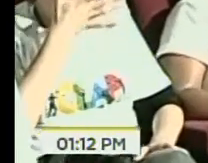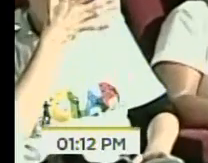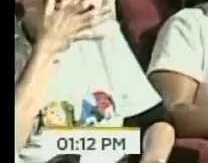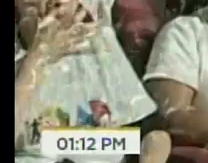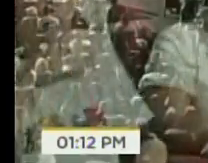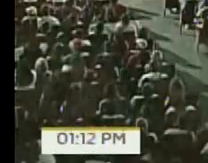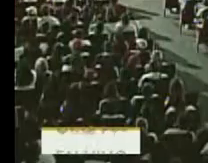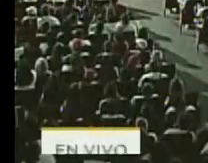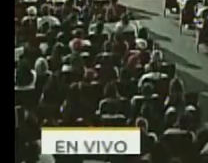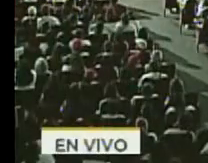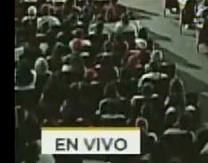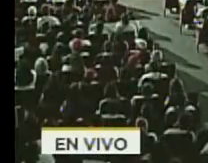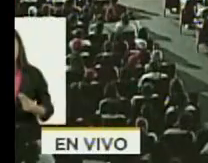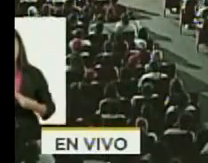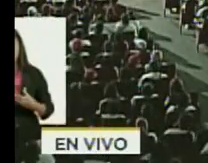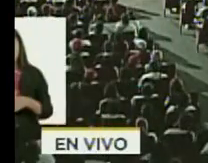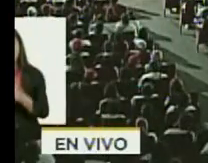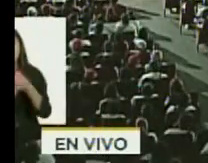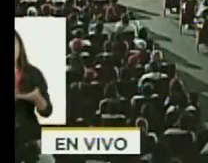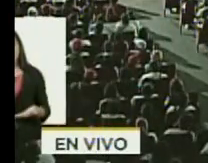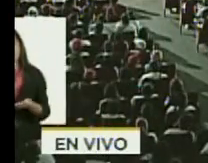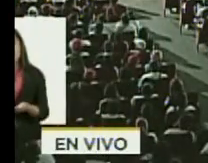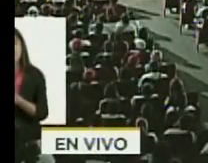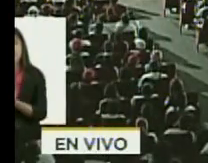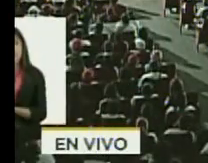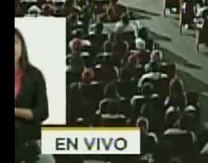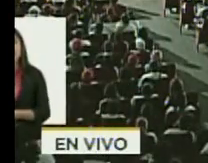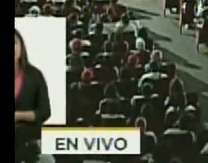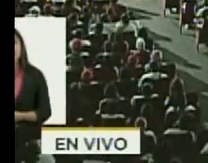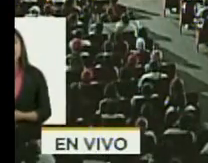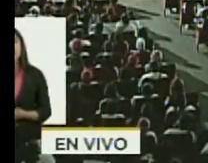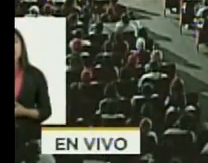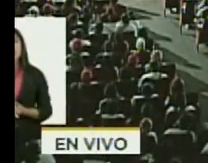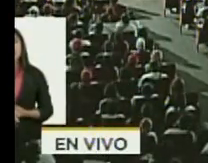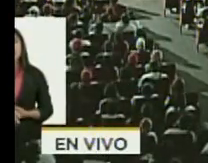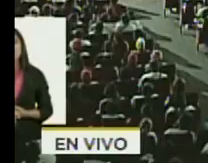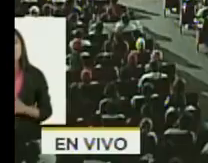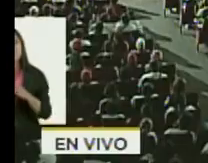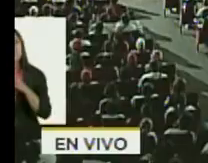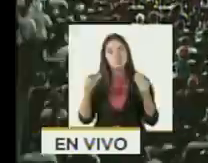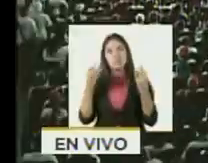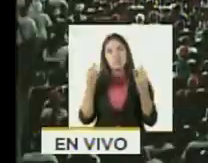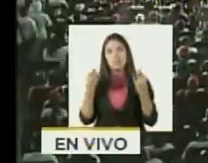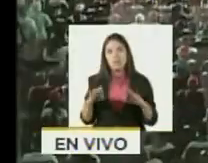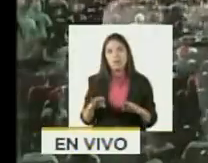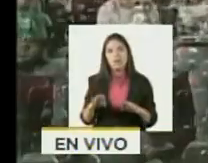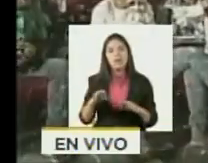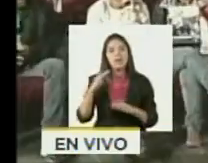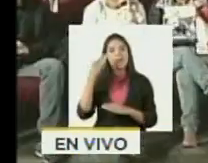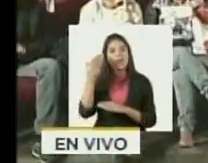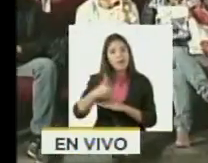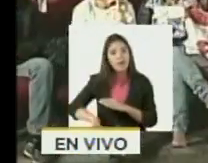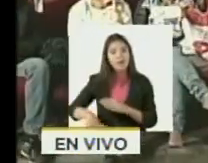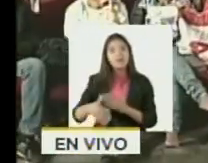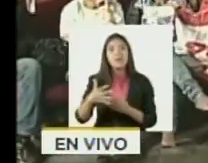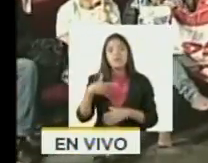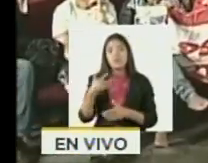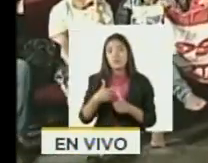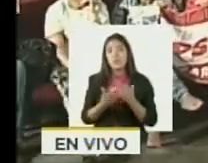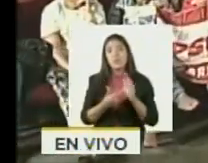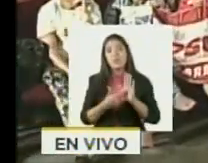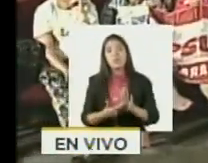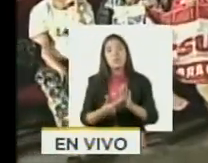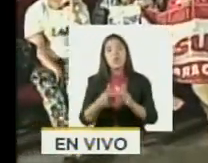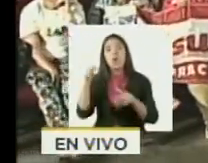productos que no van a través de los CLAP, sino que van a través de la vía normal del mercado en la calle, le ponen un precio